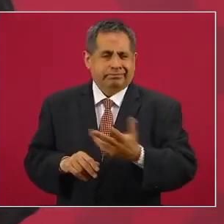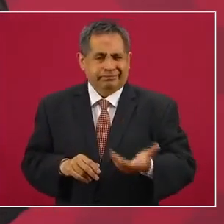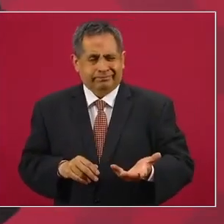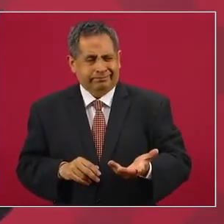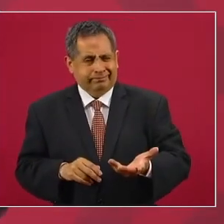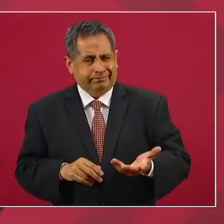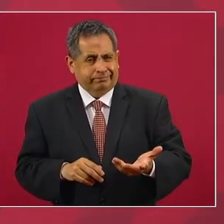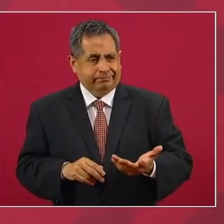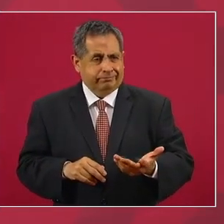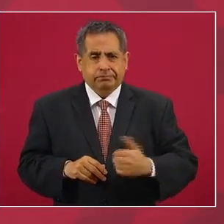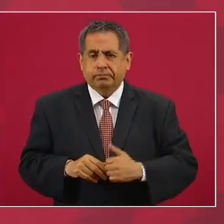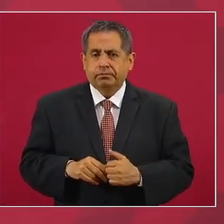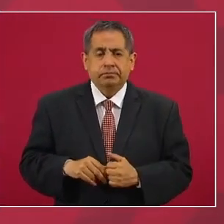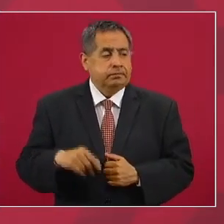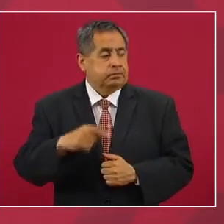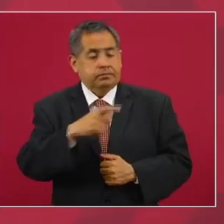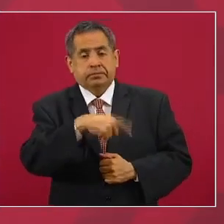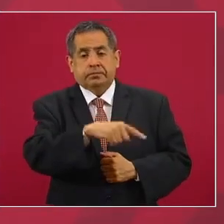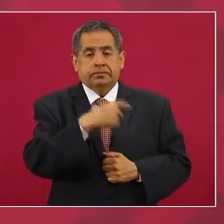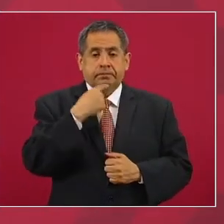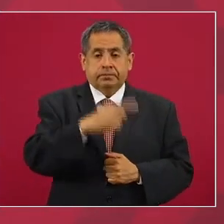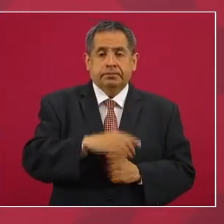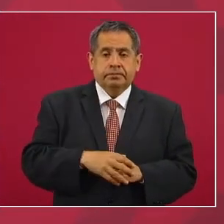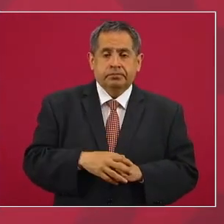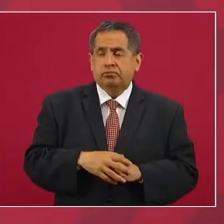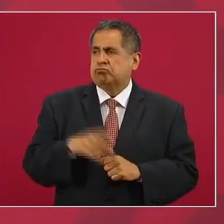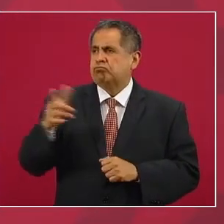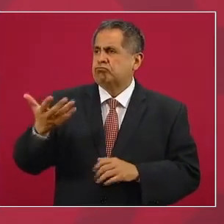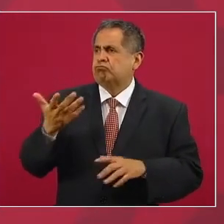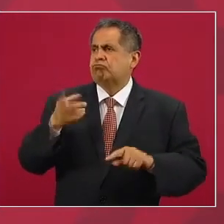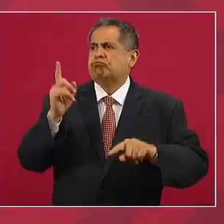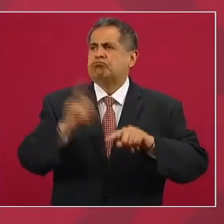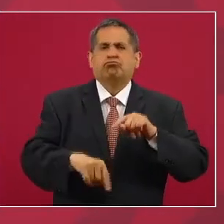Dicen, se están confiscando